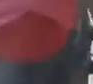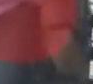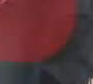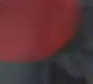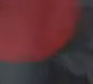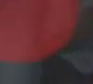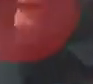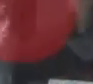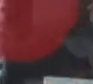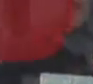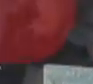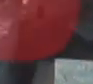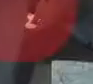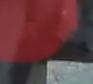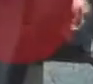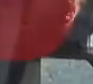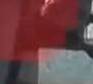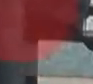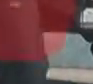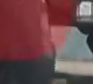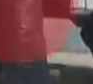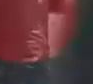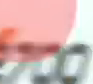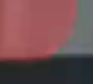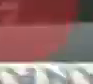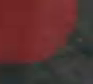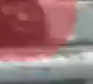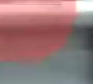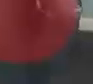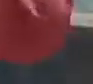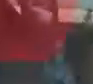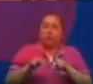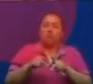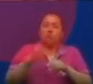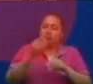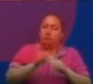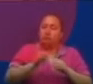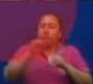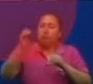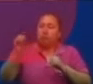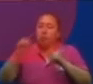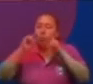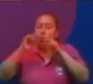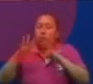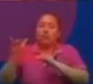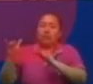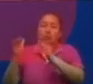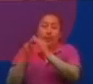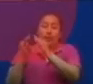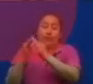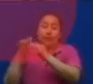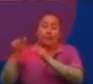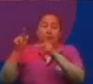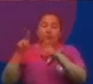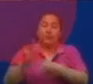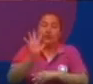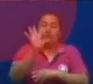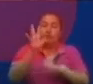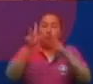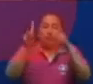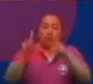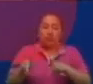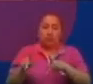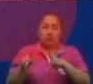cuidadoso, hemos dado por recuperados y pasado a resguardo domiciliar